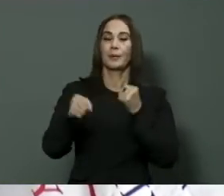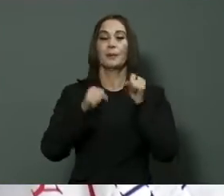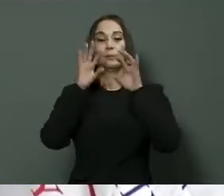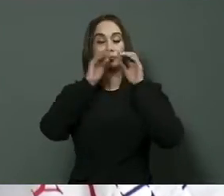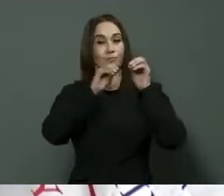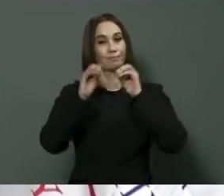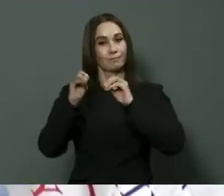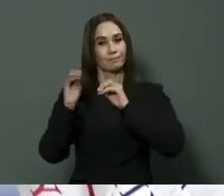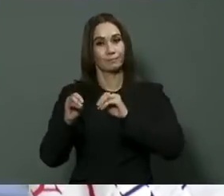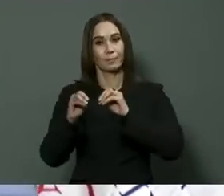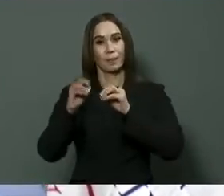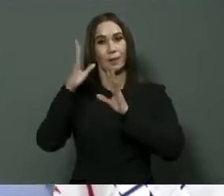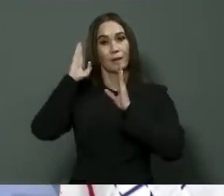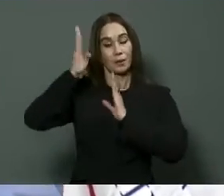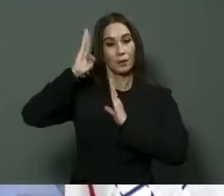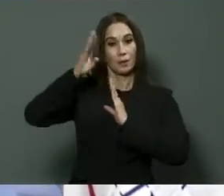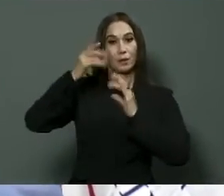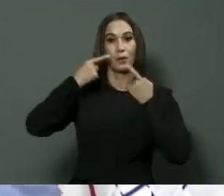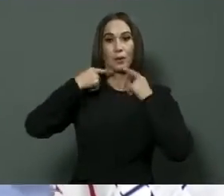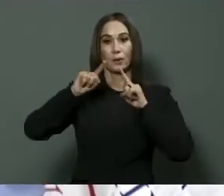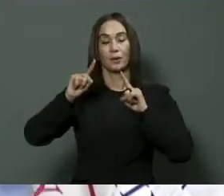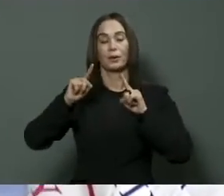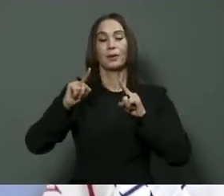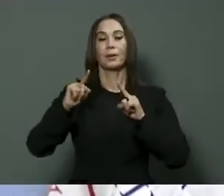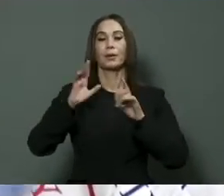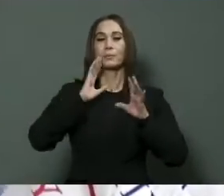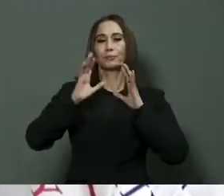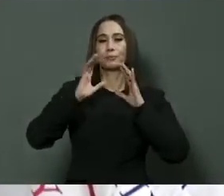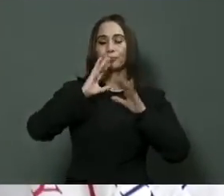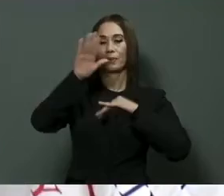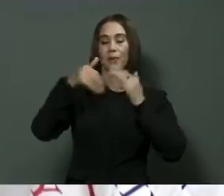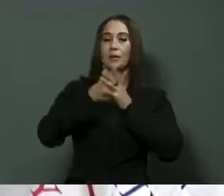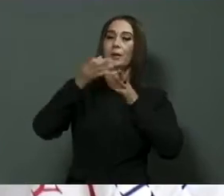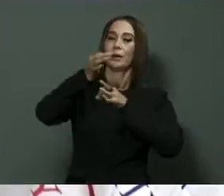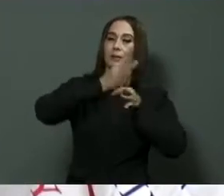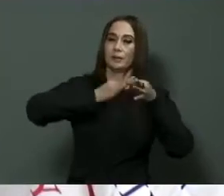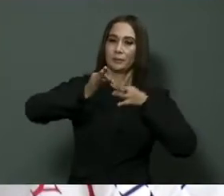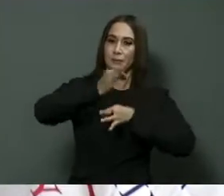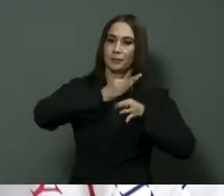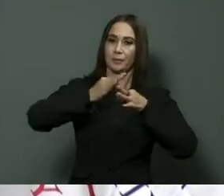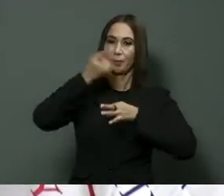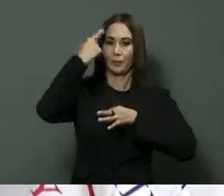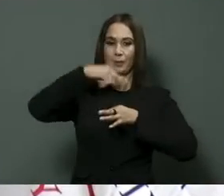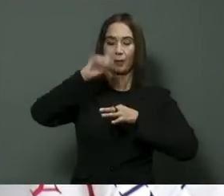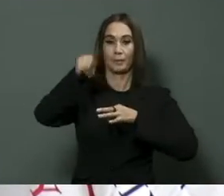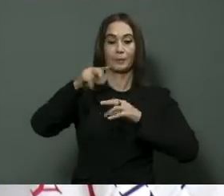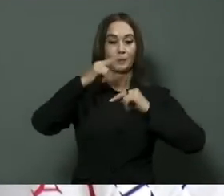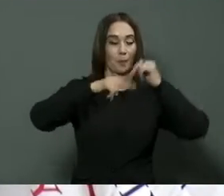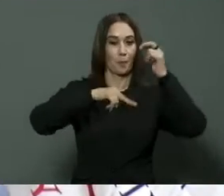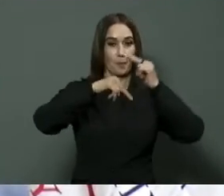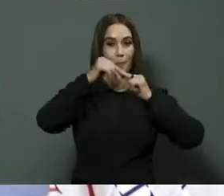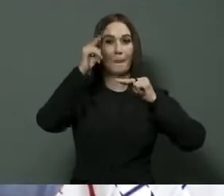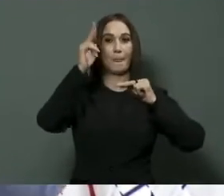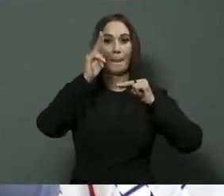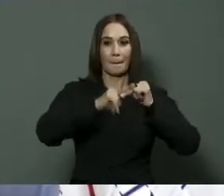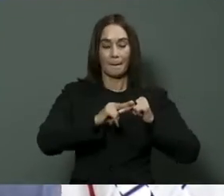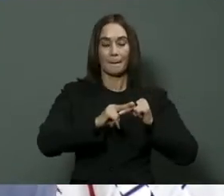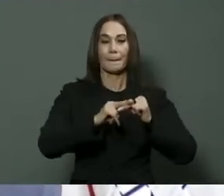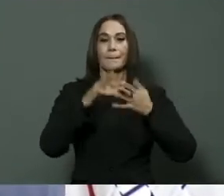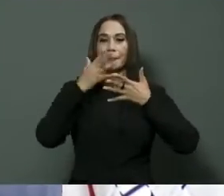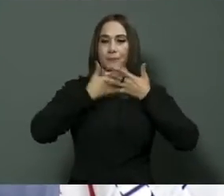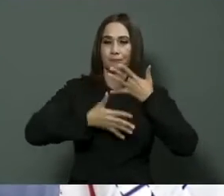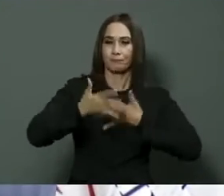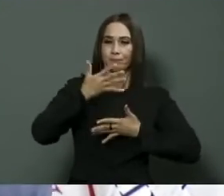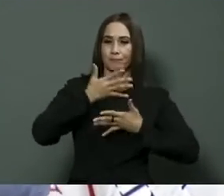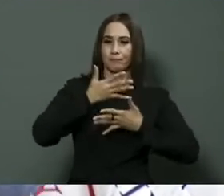impartir charlas, conferencias en todo San Francisco de Macorís para construir una